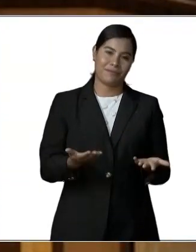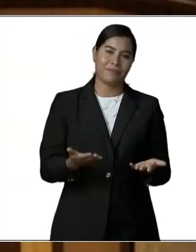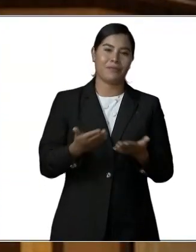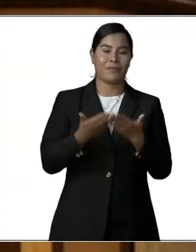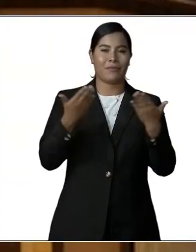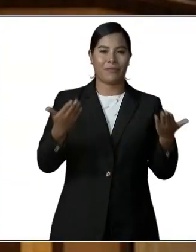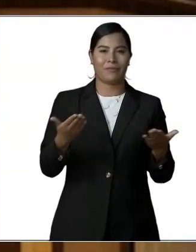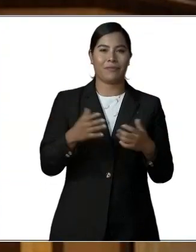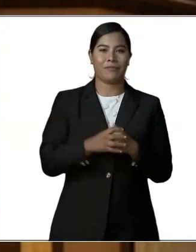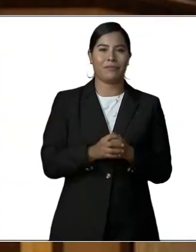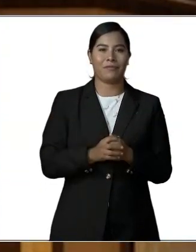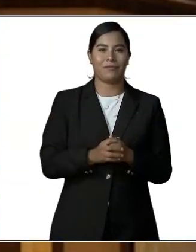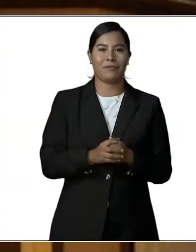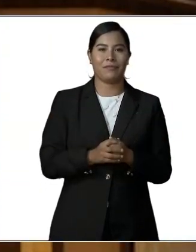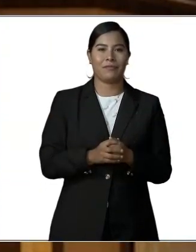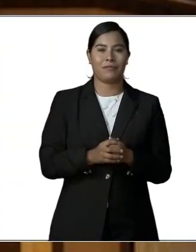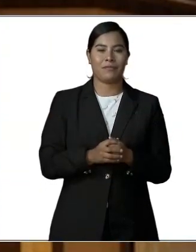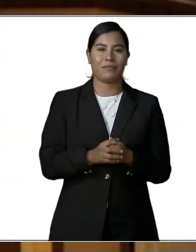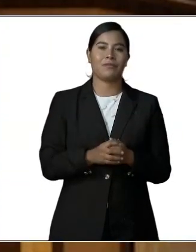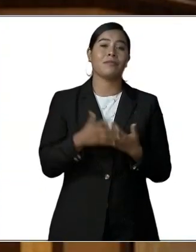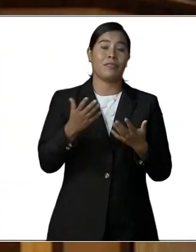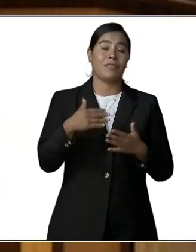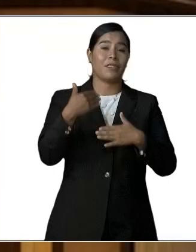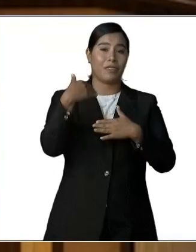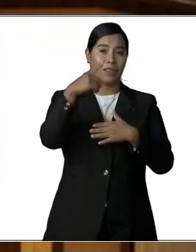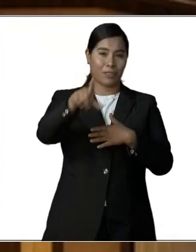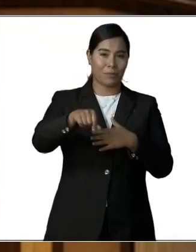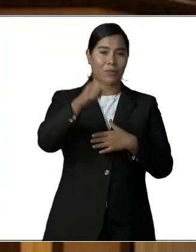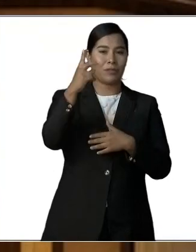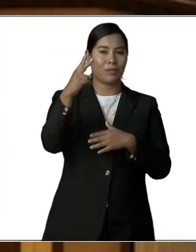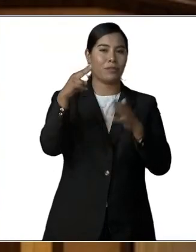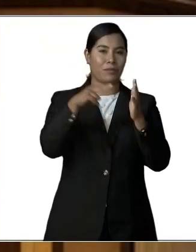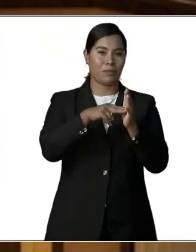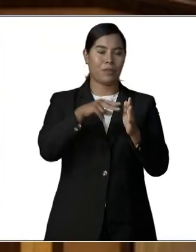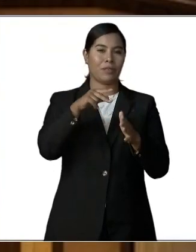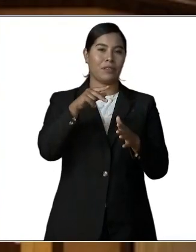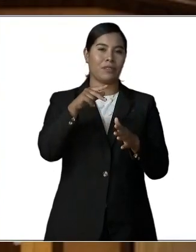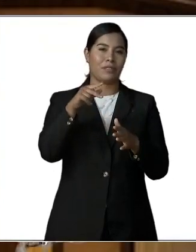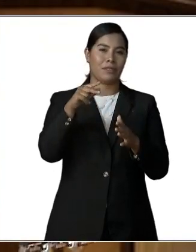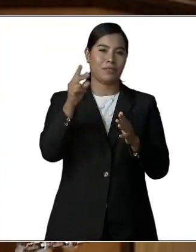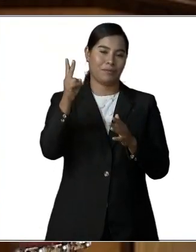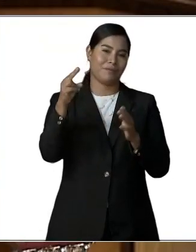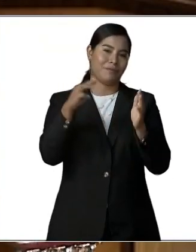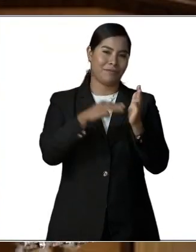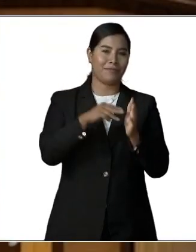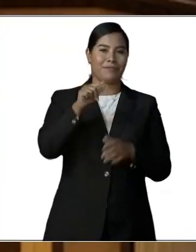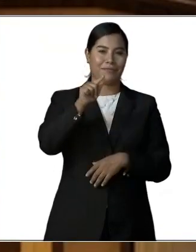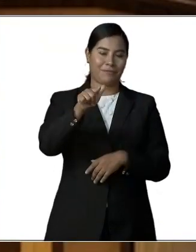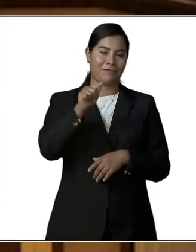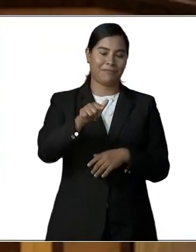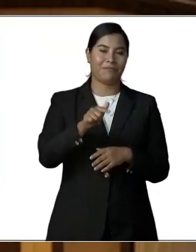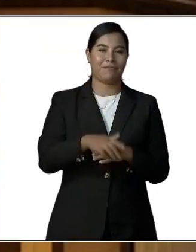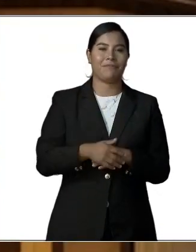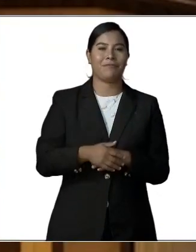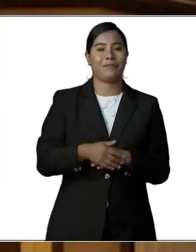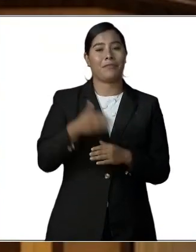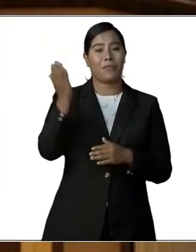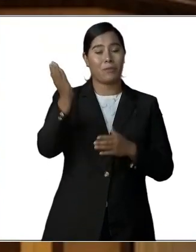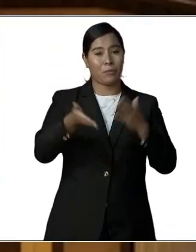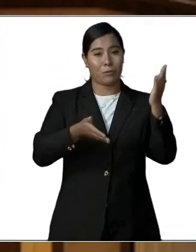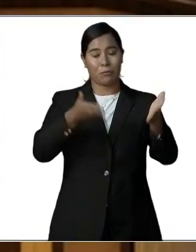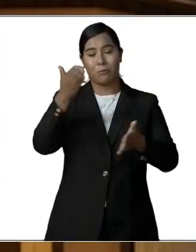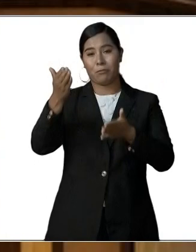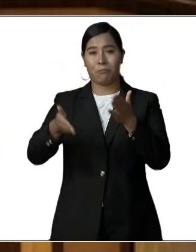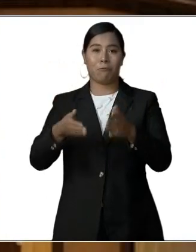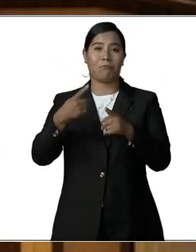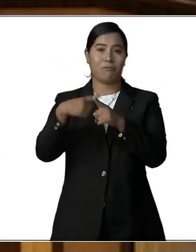el 2017 ya tuvimos 22 rondallas. Todos se fueron a Juárez con un premio, por cierto. Sí, sí, pero vinieron ya del interior